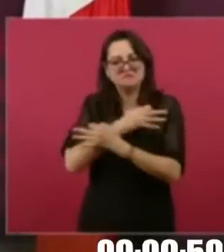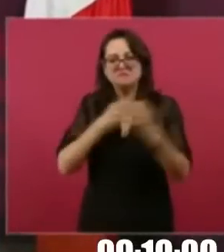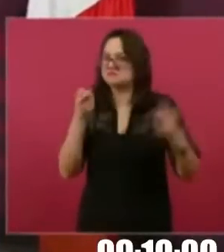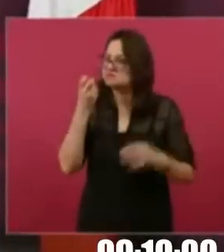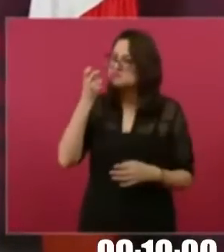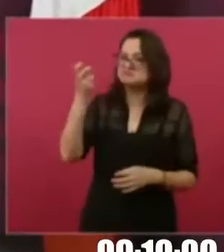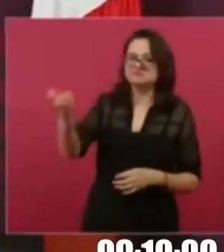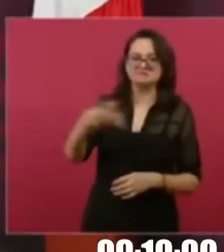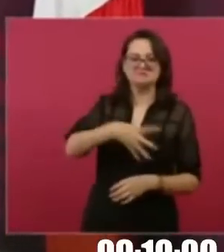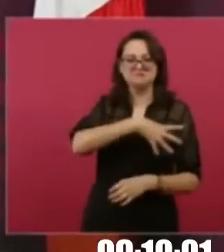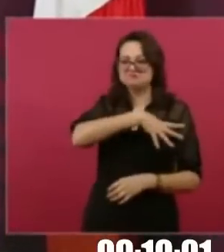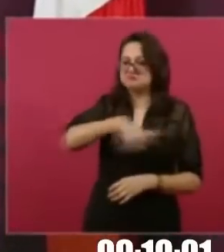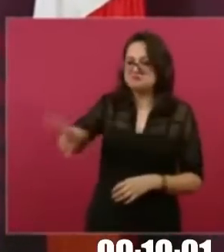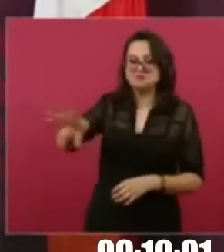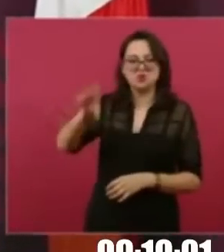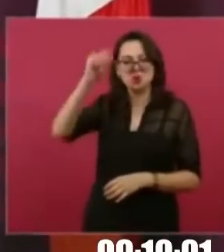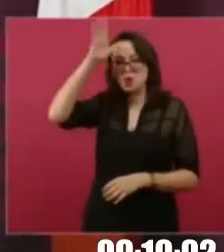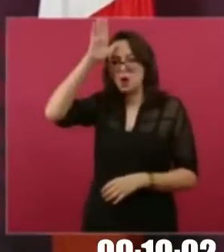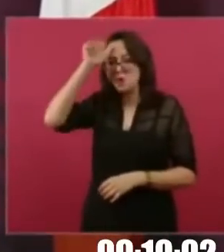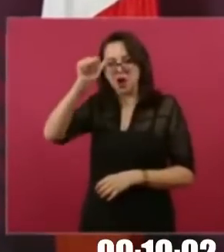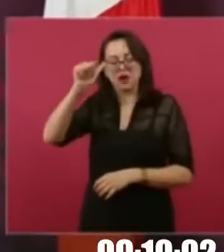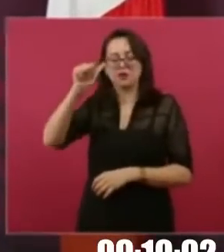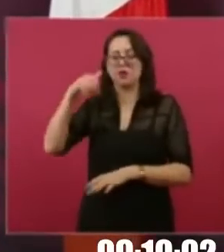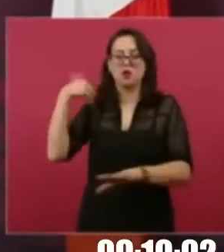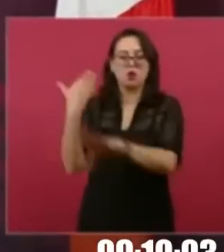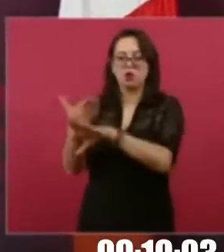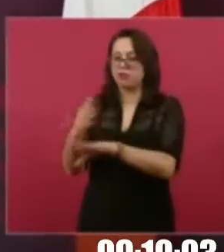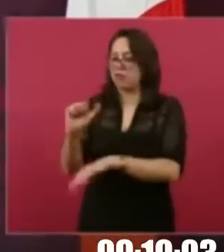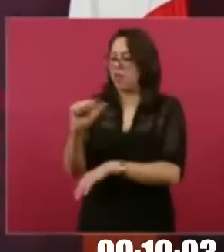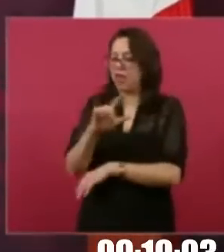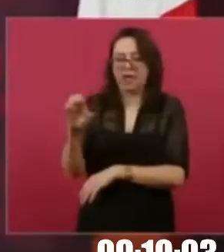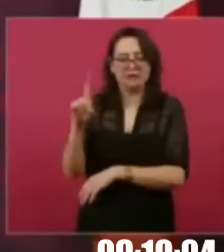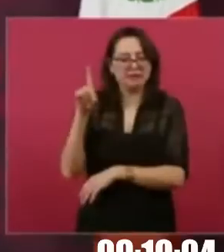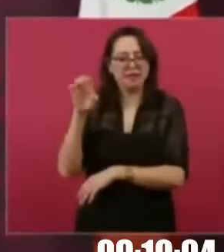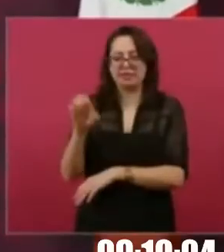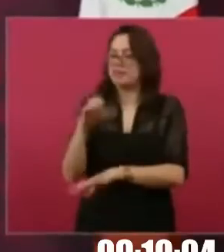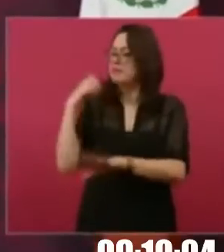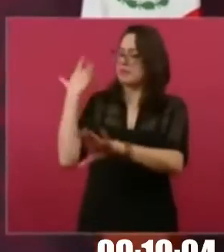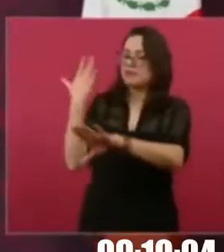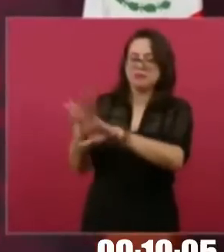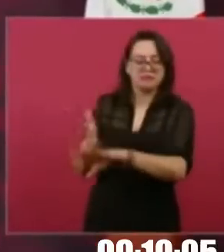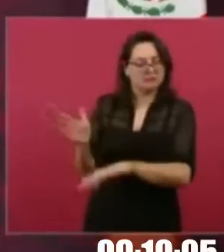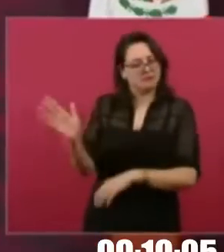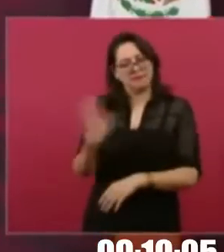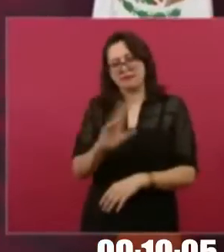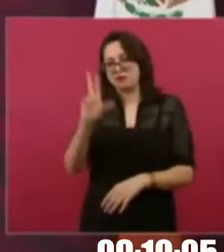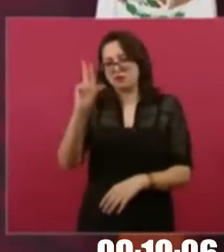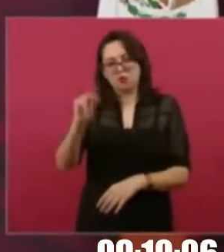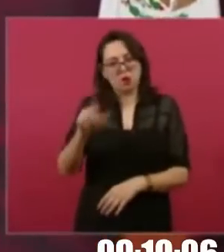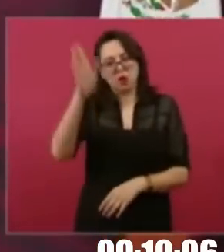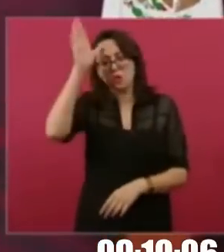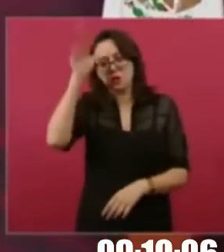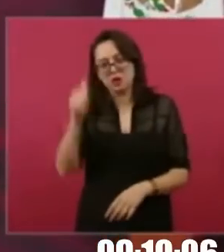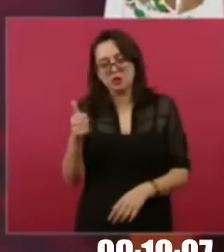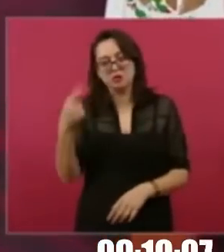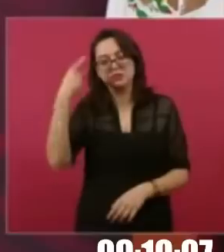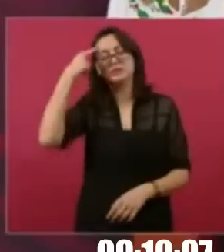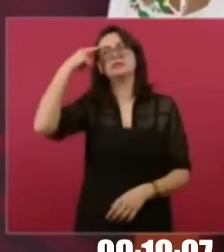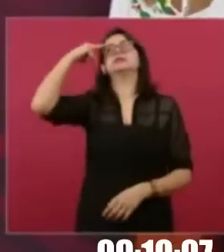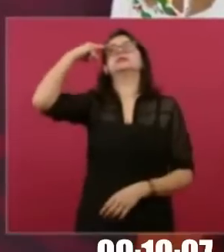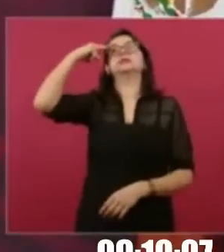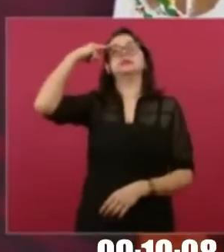Entonces nos formó mucho ese doloroso hecho